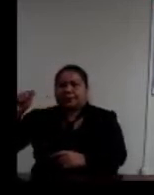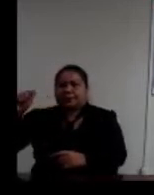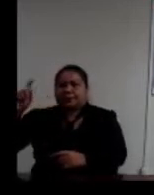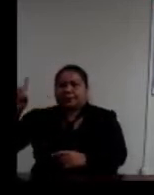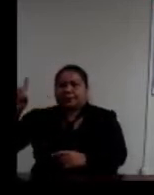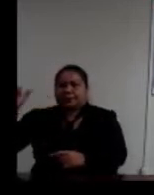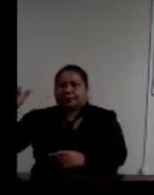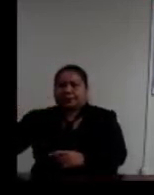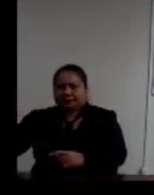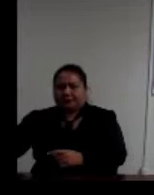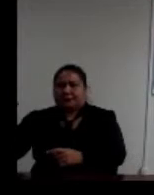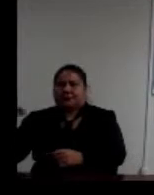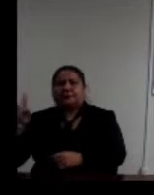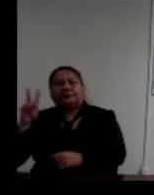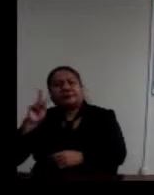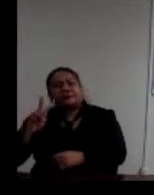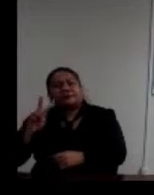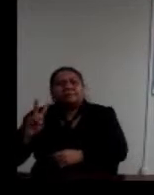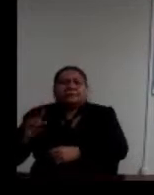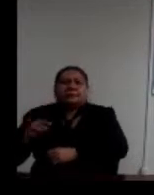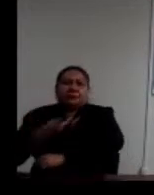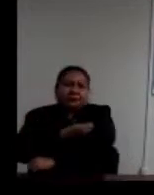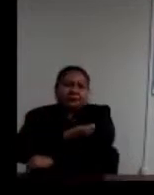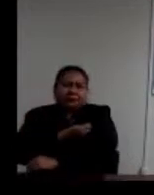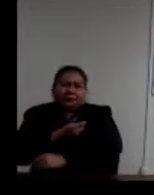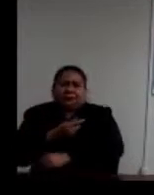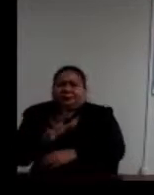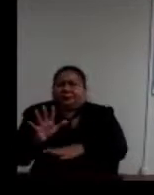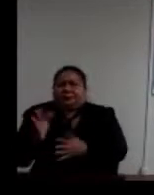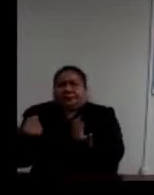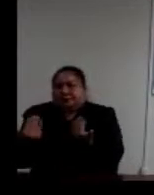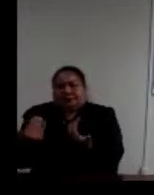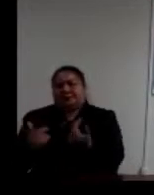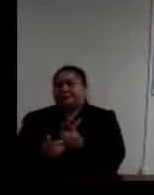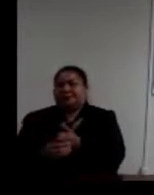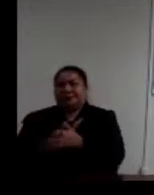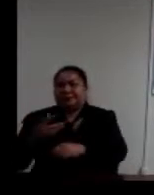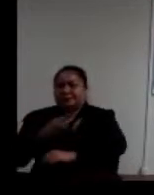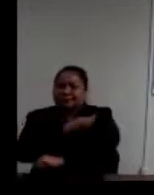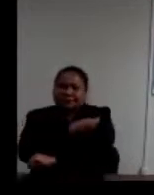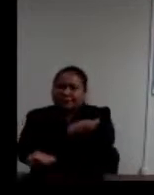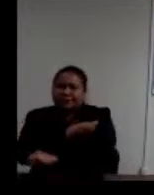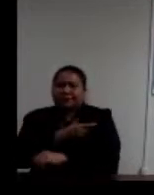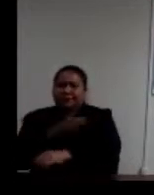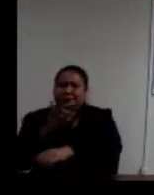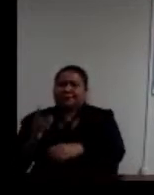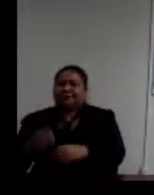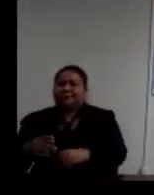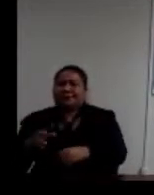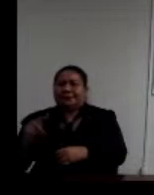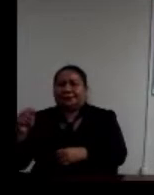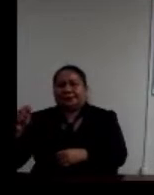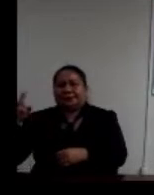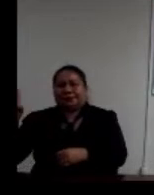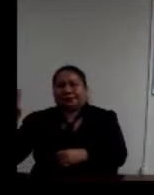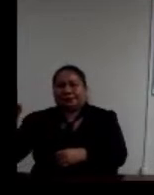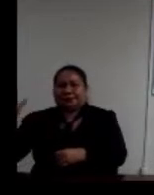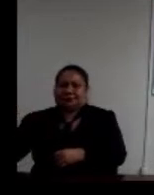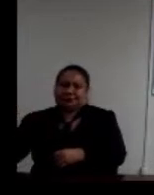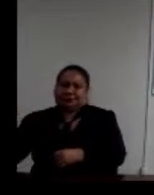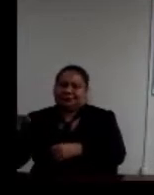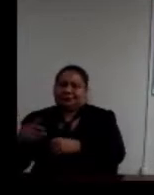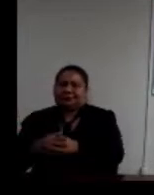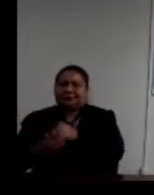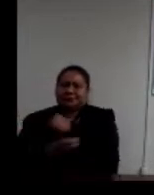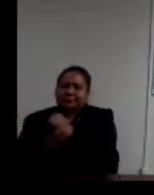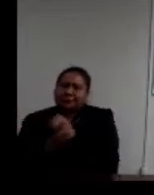de vacunar o no vacunar a los niños, no hay ninguna vacuna que esté realmente directamente relacionada con la génesis